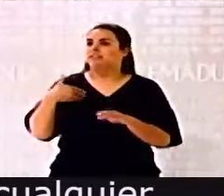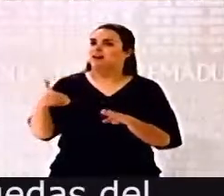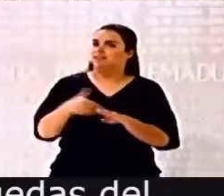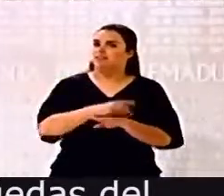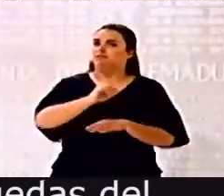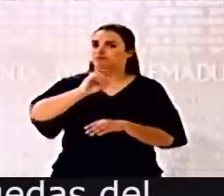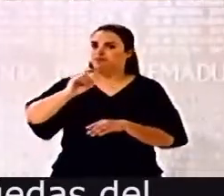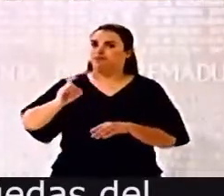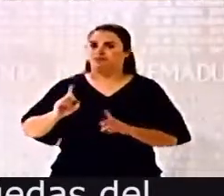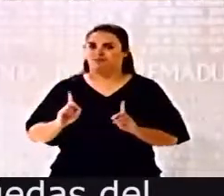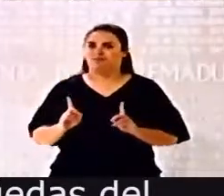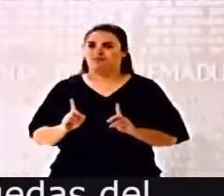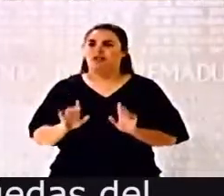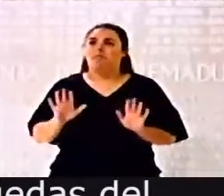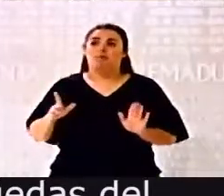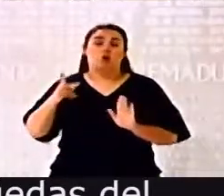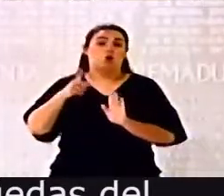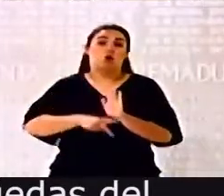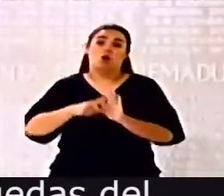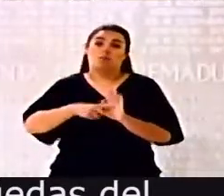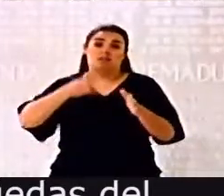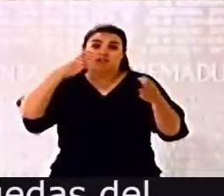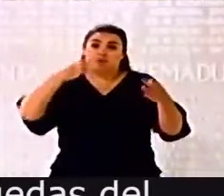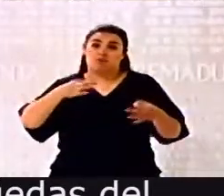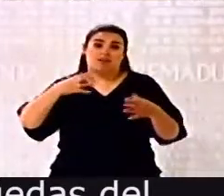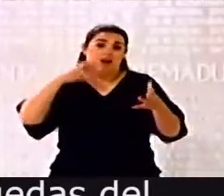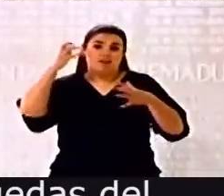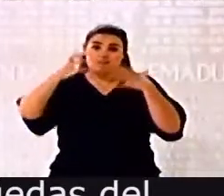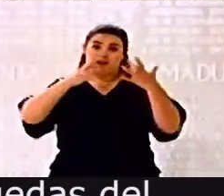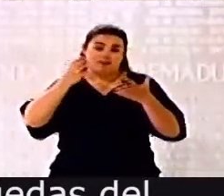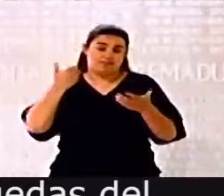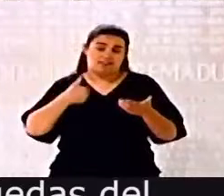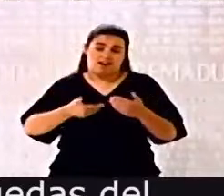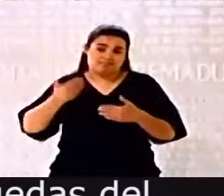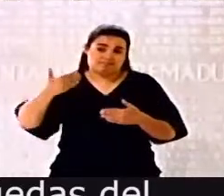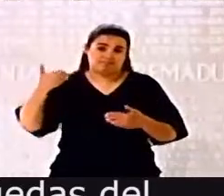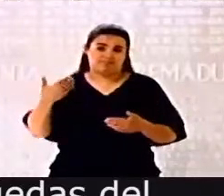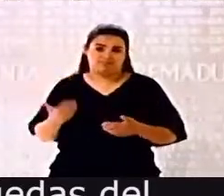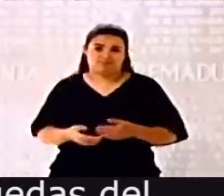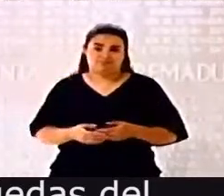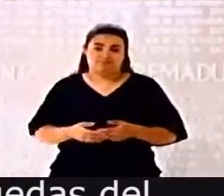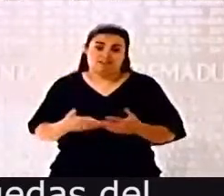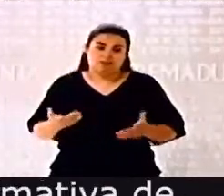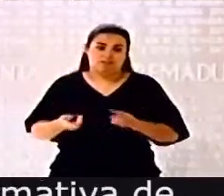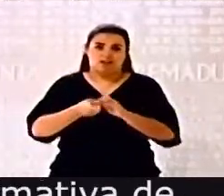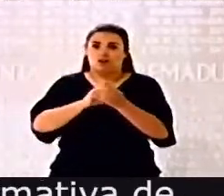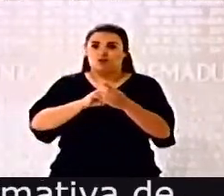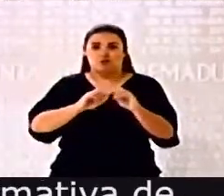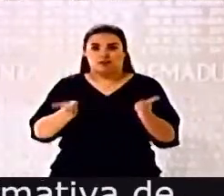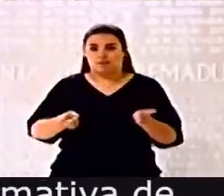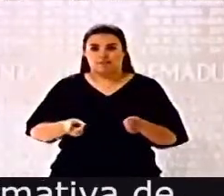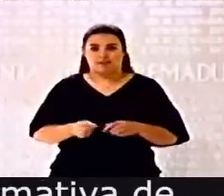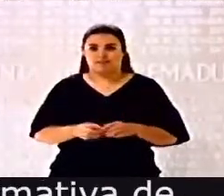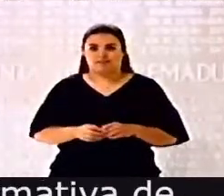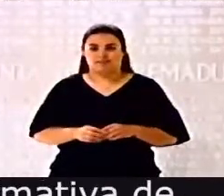desinfectado, pero eso es por normativa de seguridad animal. Por lo tanto, eso no cambia.